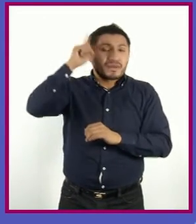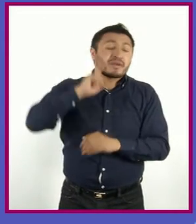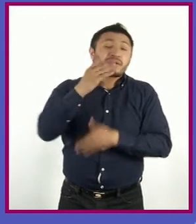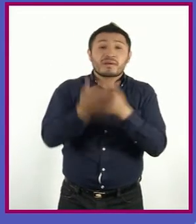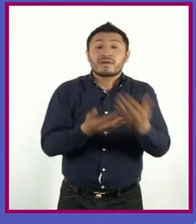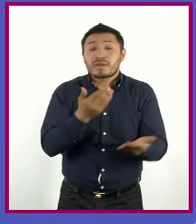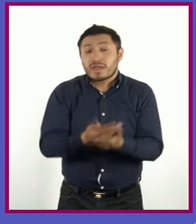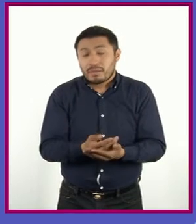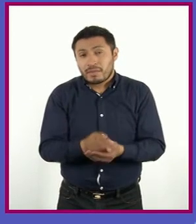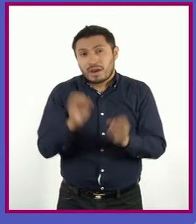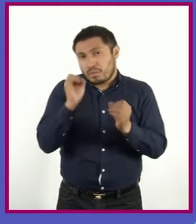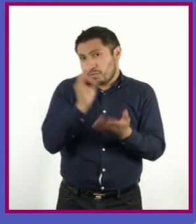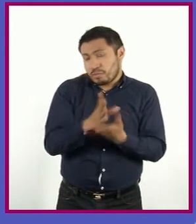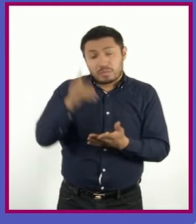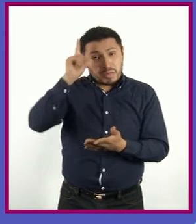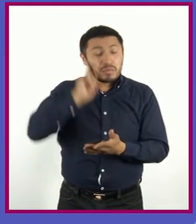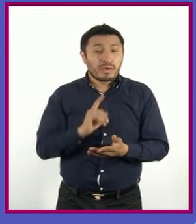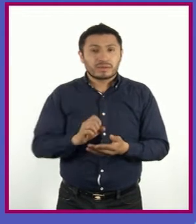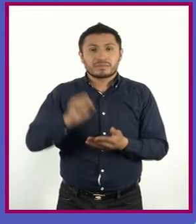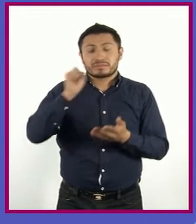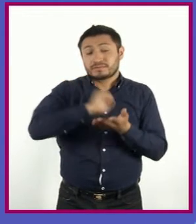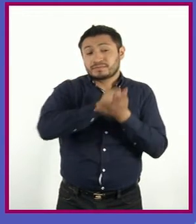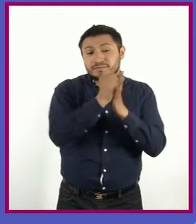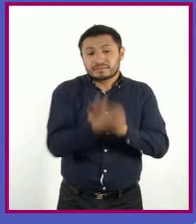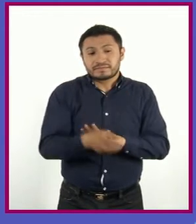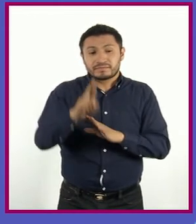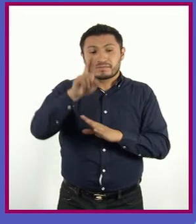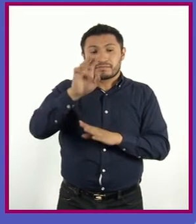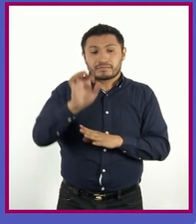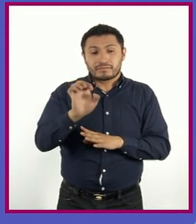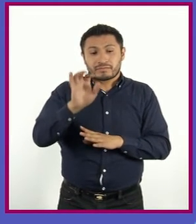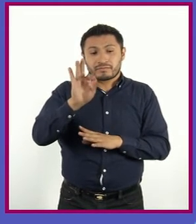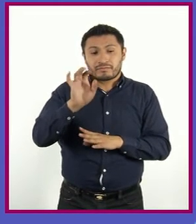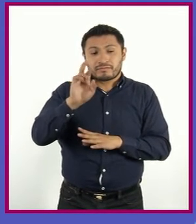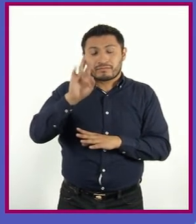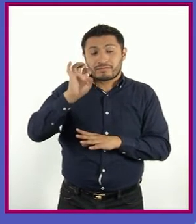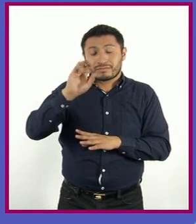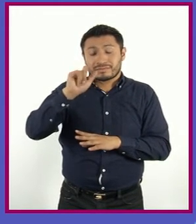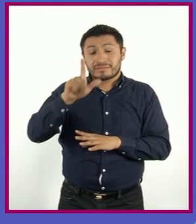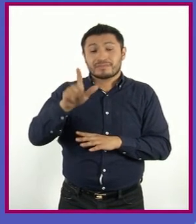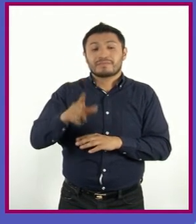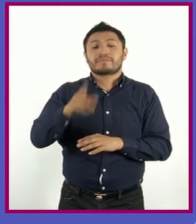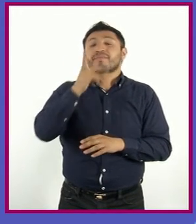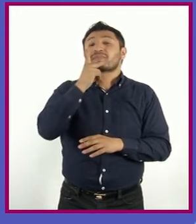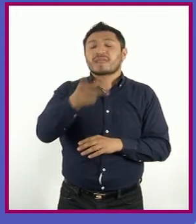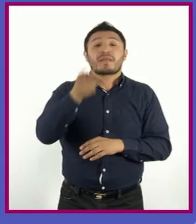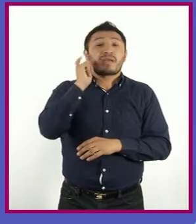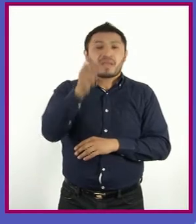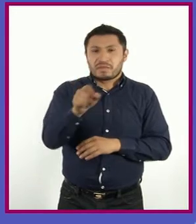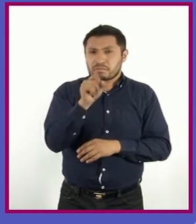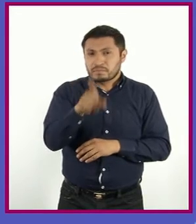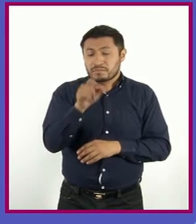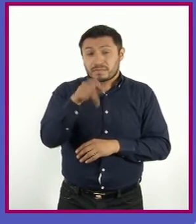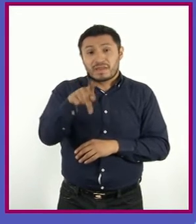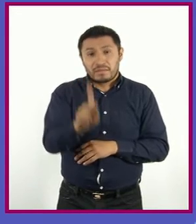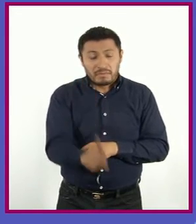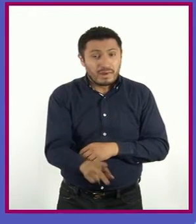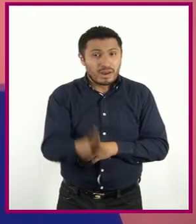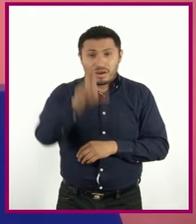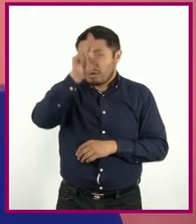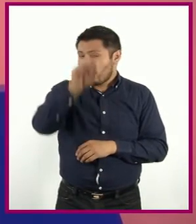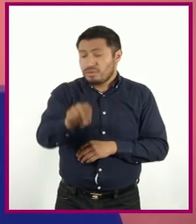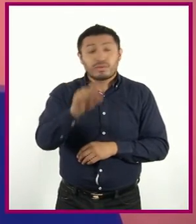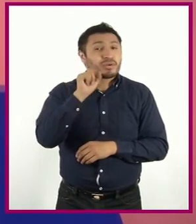mujer. Sinonimia referencial. Son palabras que pueden significar lo mismo, pero no